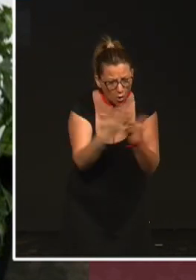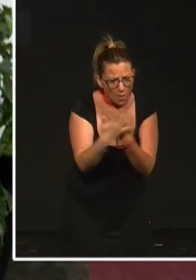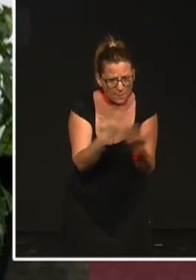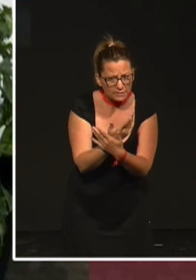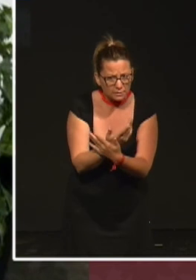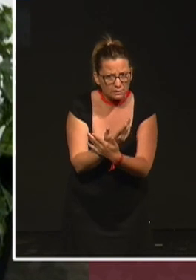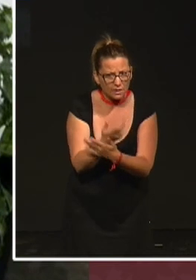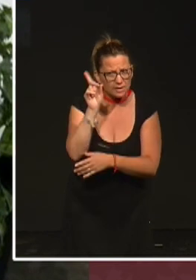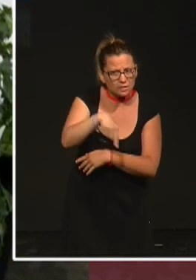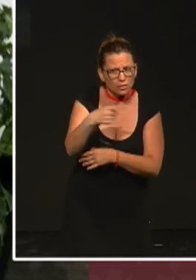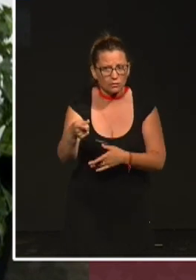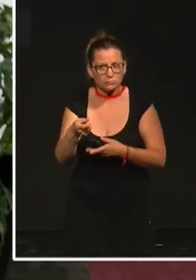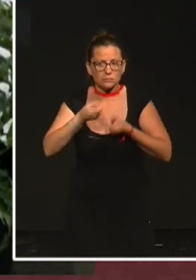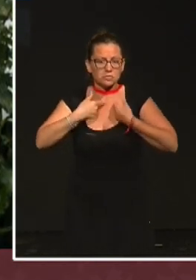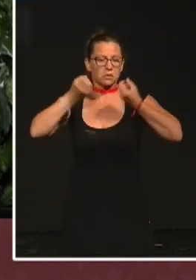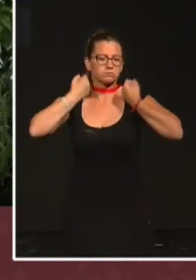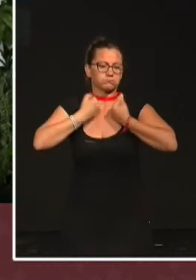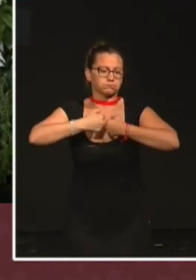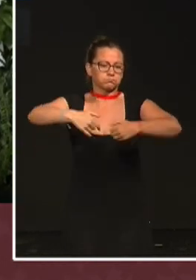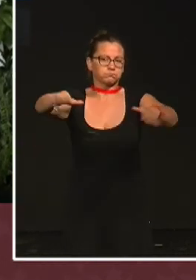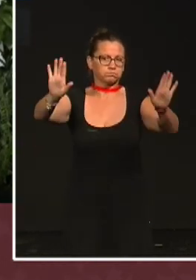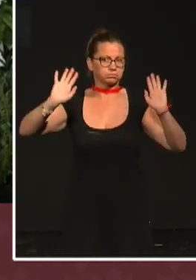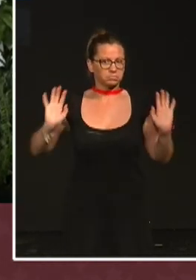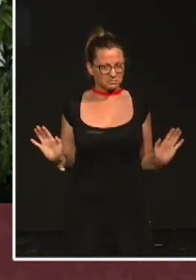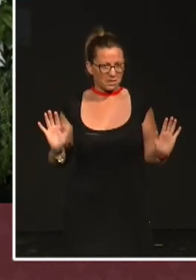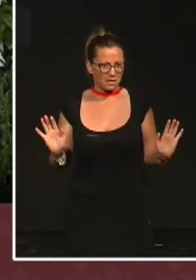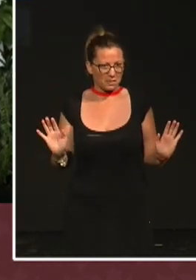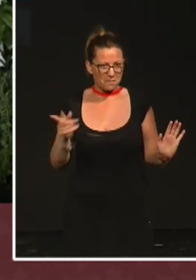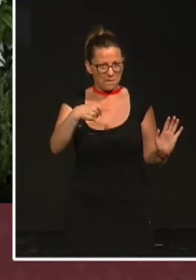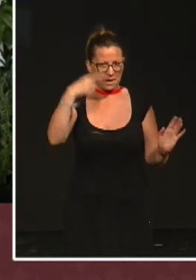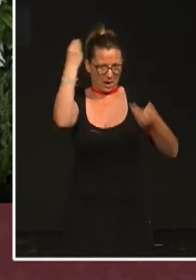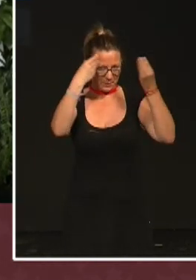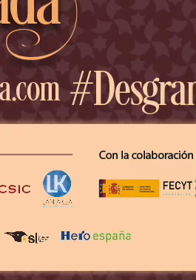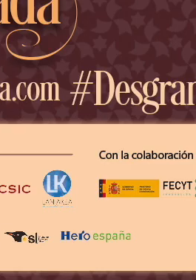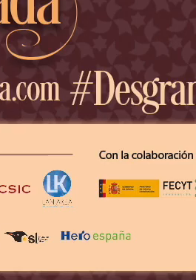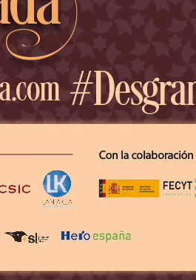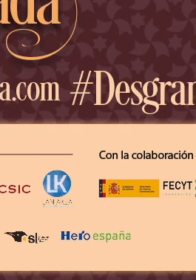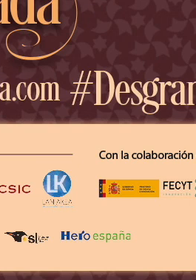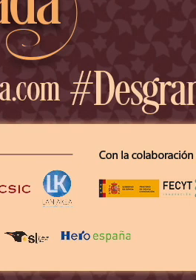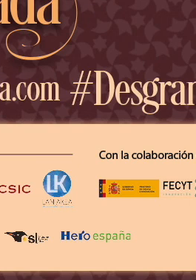muráis? Pues ahí os dejo y sigáis con vuestro debate. Muchas gracias.